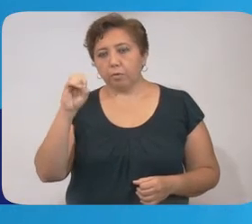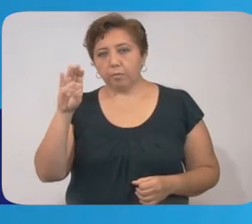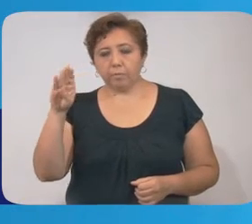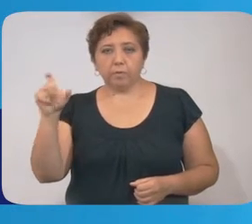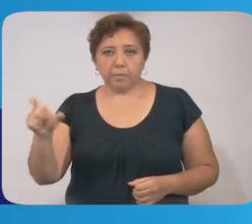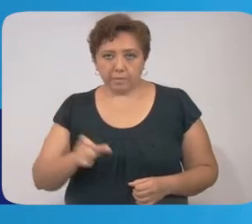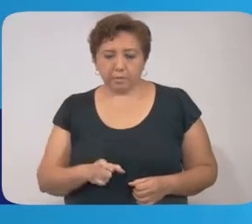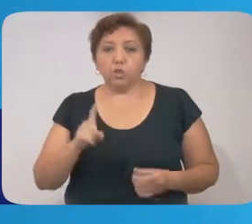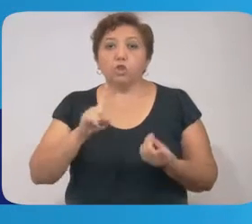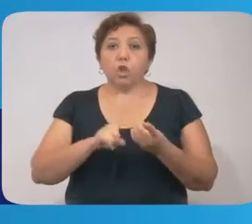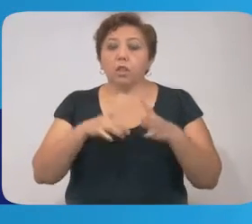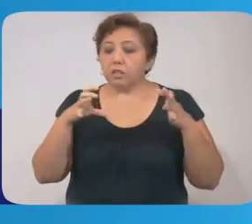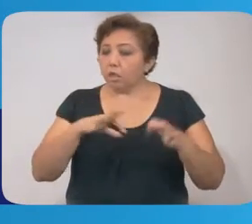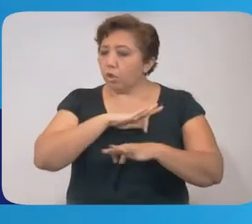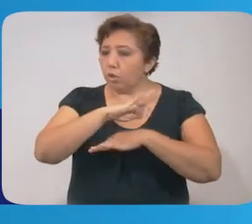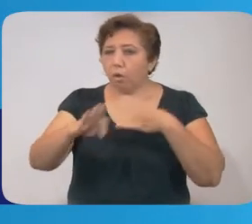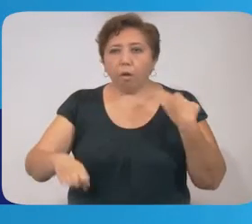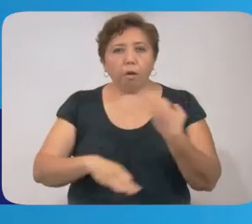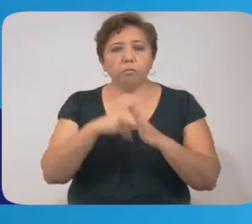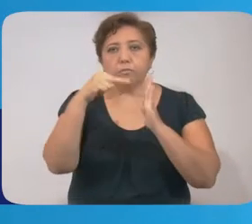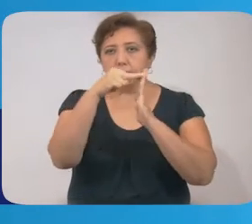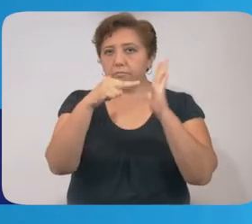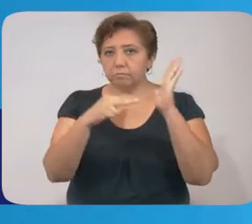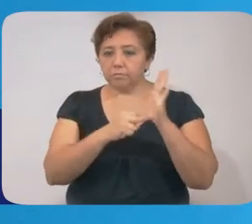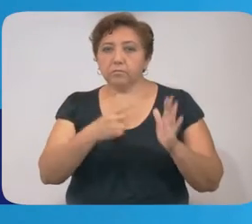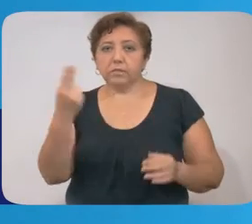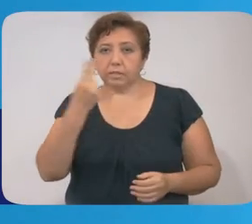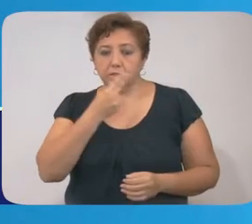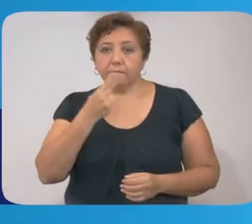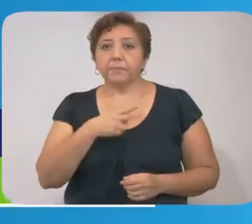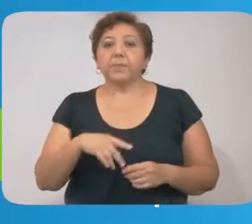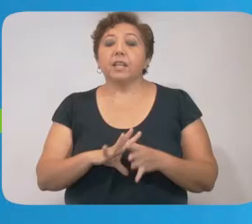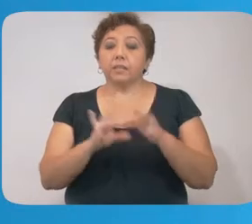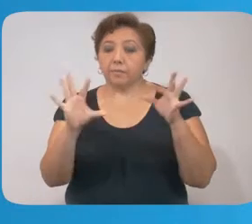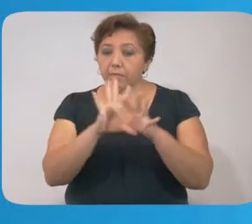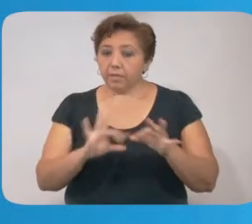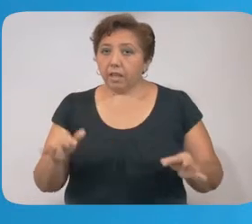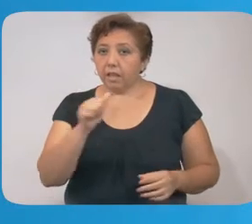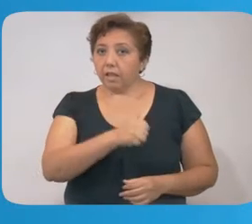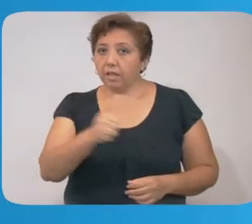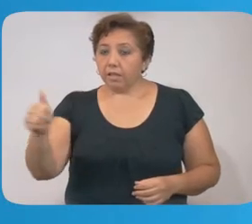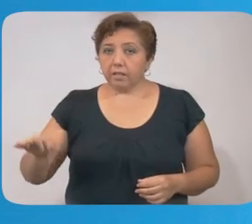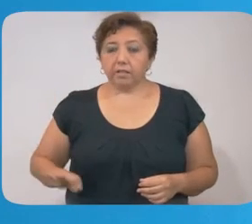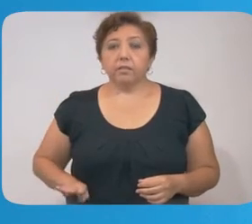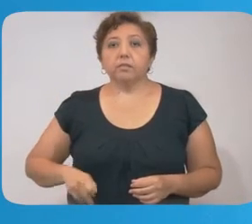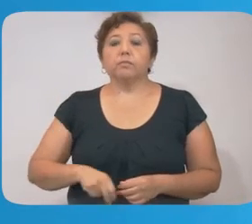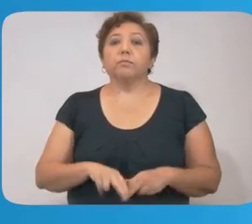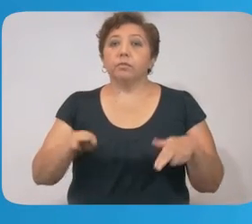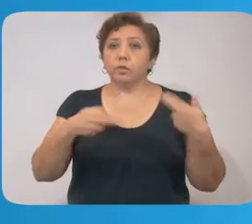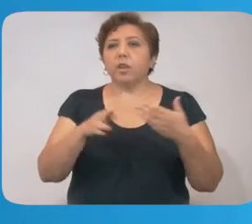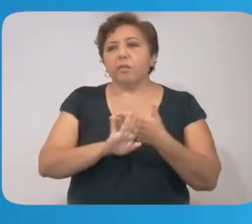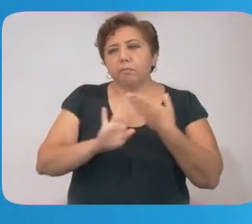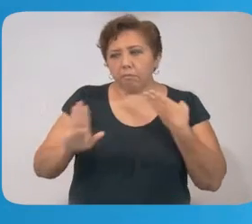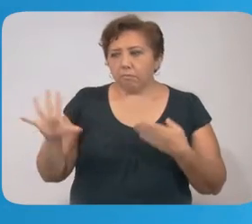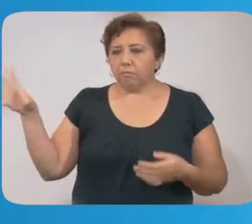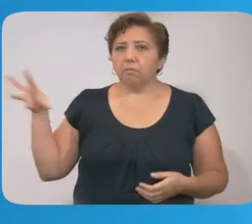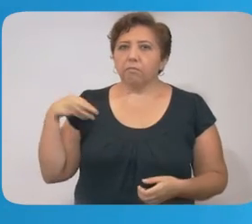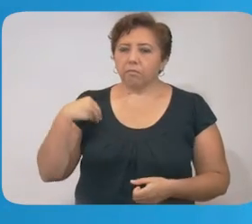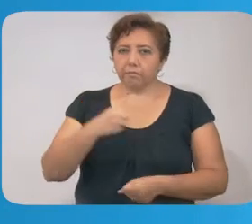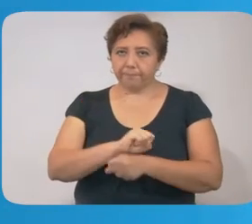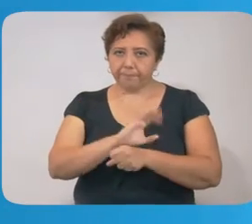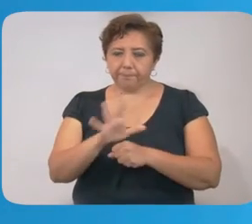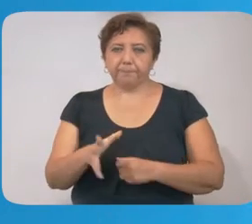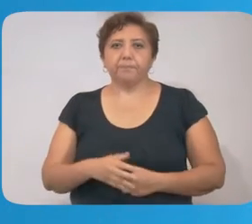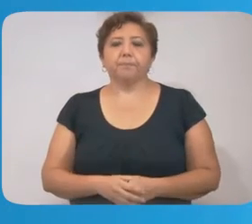reactivacion.yucatan.gov.mx, donde se encuentran todos los protocolos sanitarios específicos a cada giro comercial para prevenir y evitar contagios